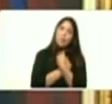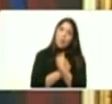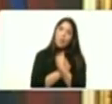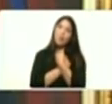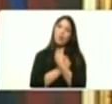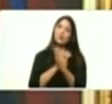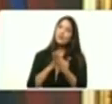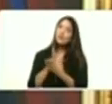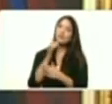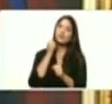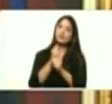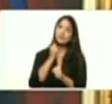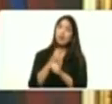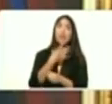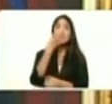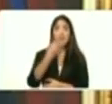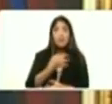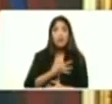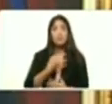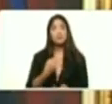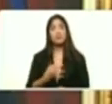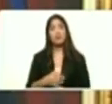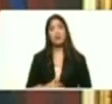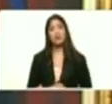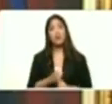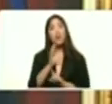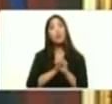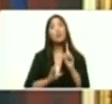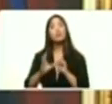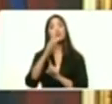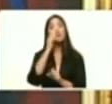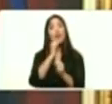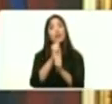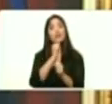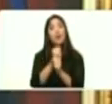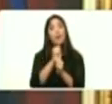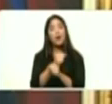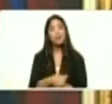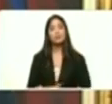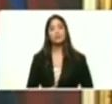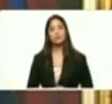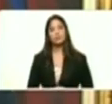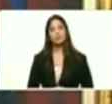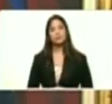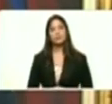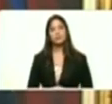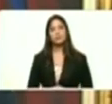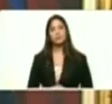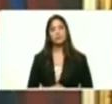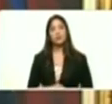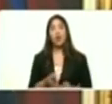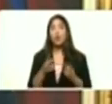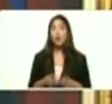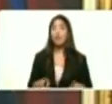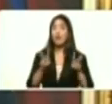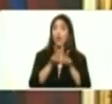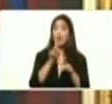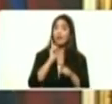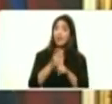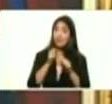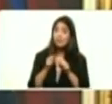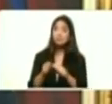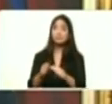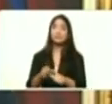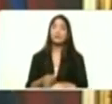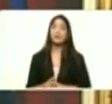de la eficiencia, de honestidad, la cultura del trabajo, son los valores, que deben prevalecer, o